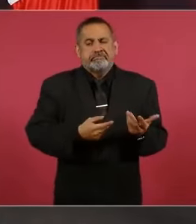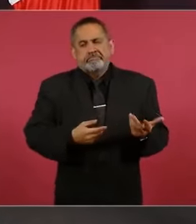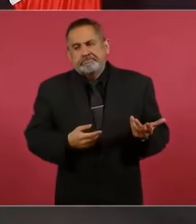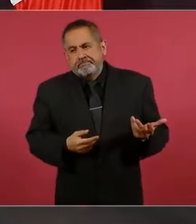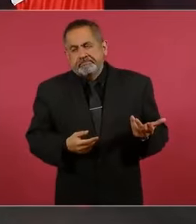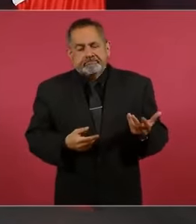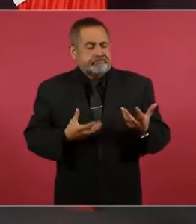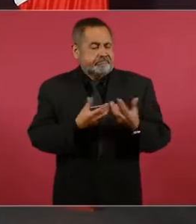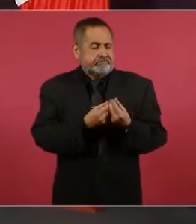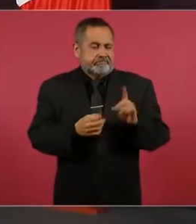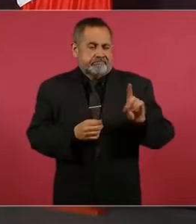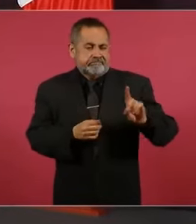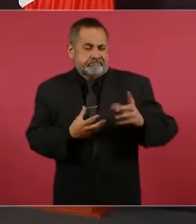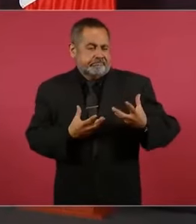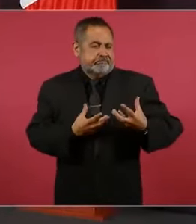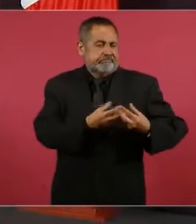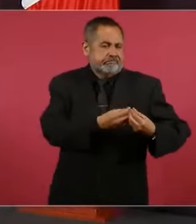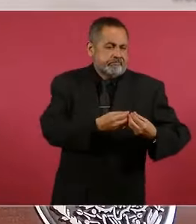de derecha.